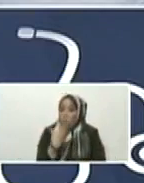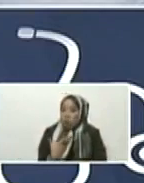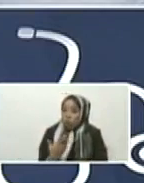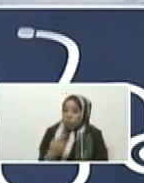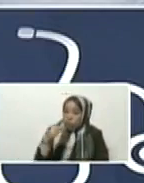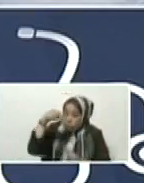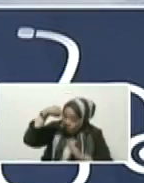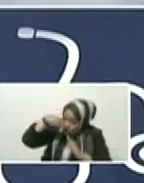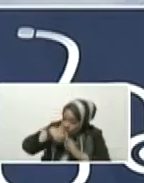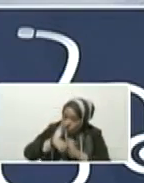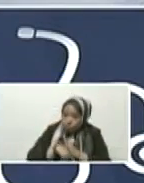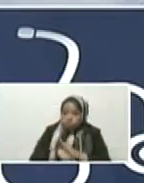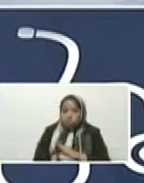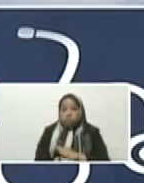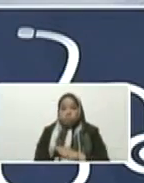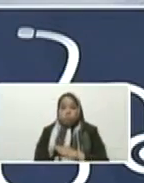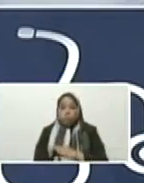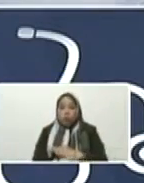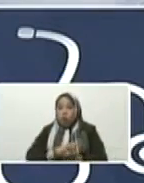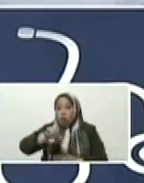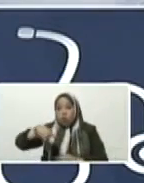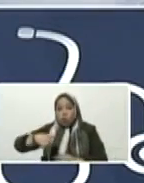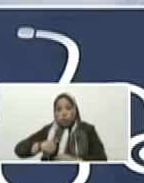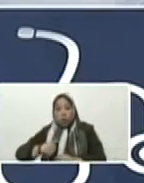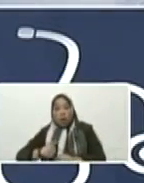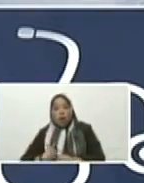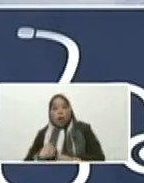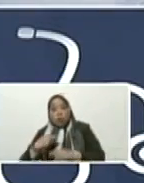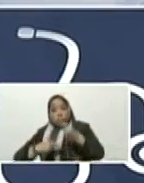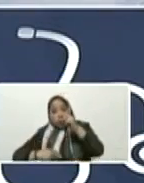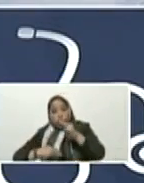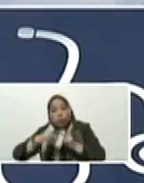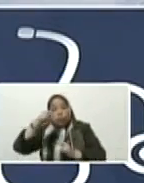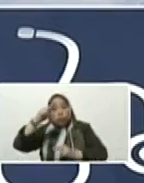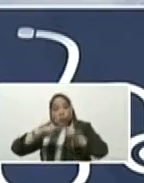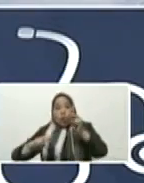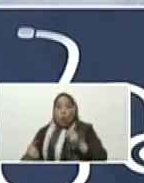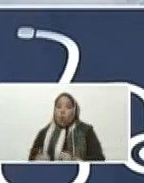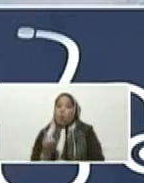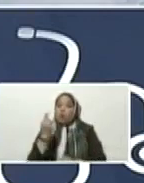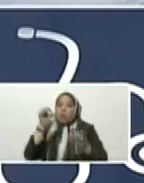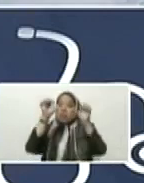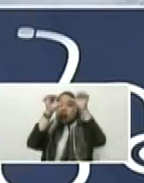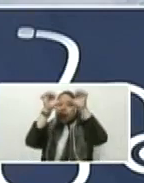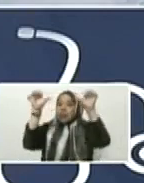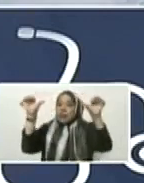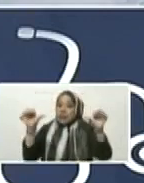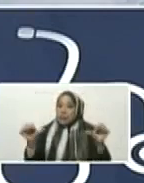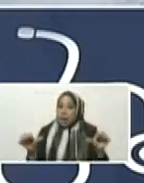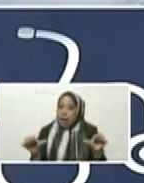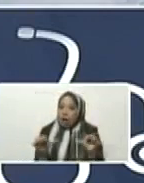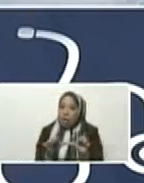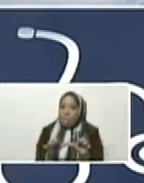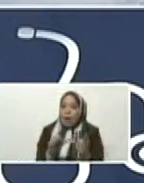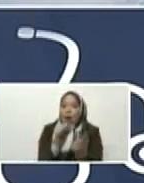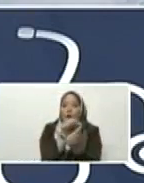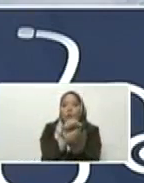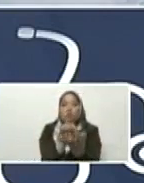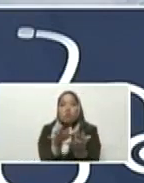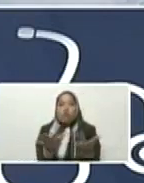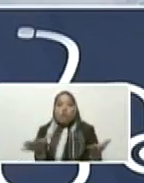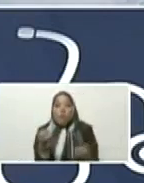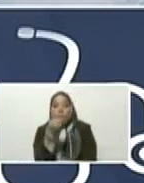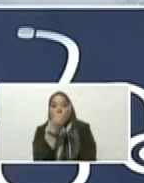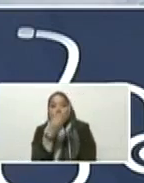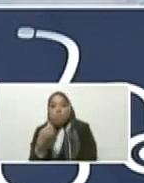fondo, ¿no? Porque nosotros tenemos que construir un sistema público, gratuito, de